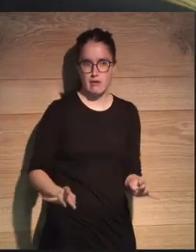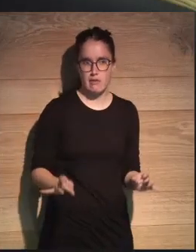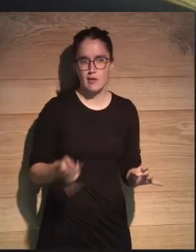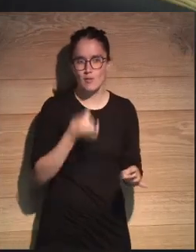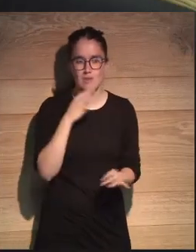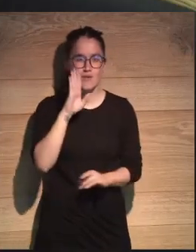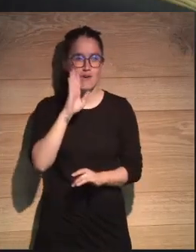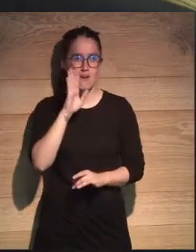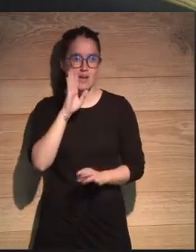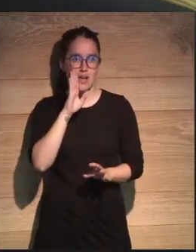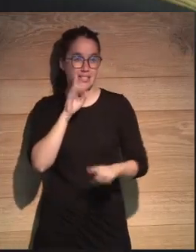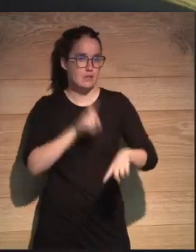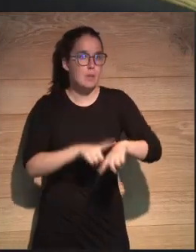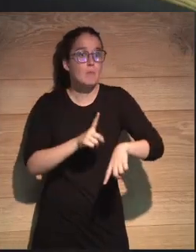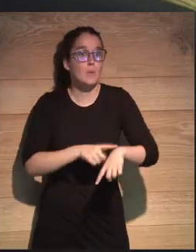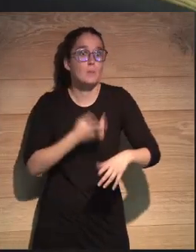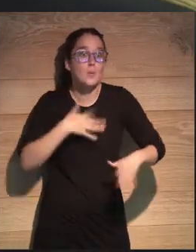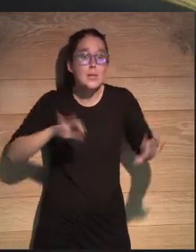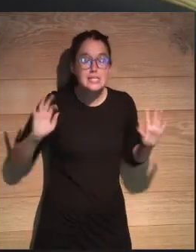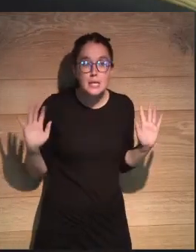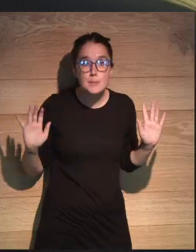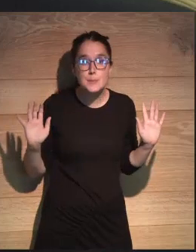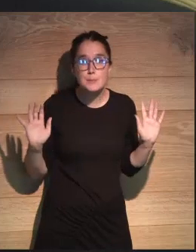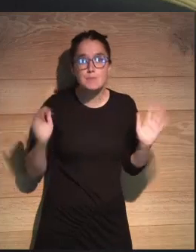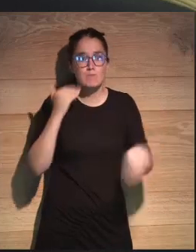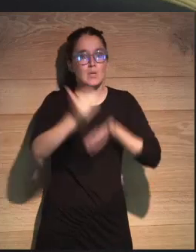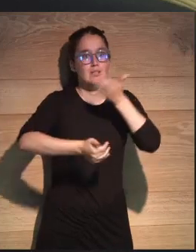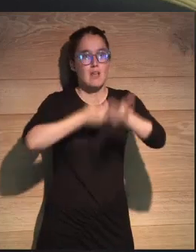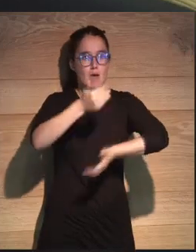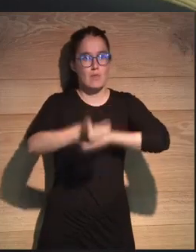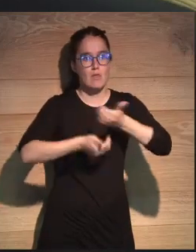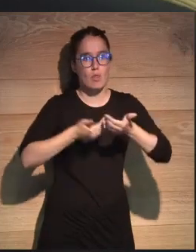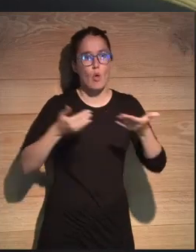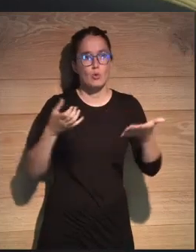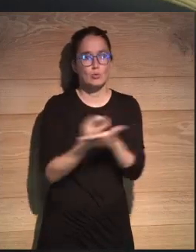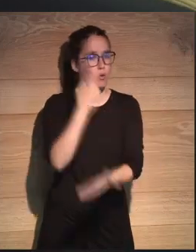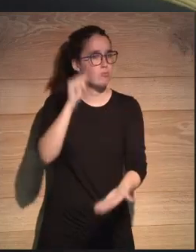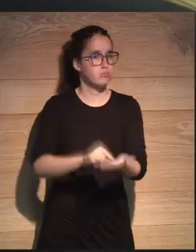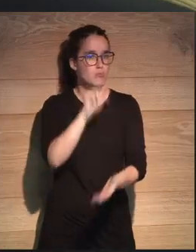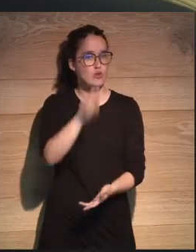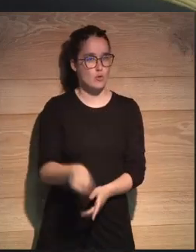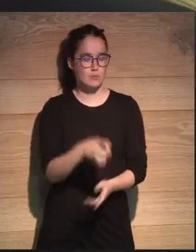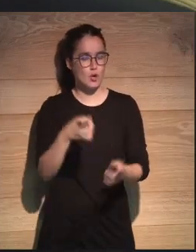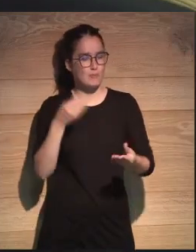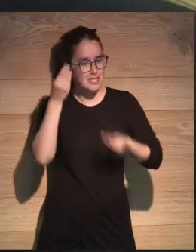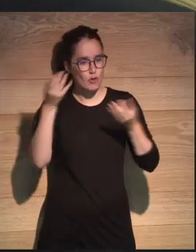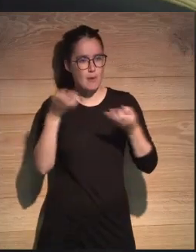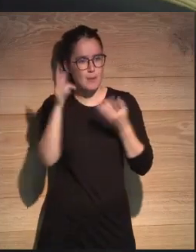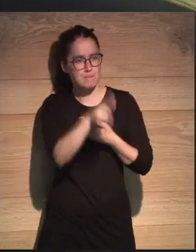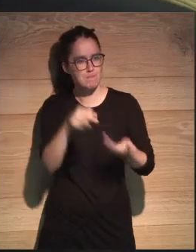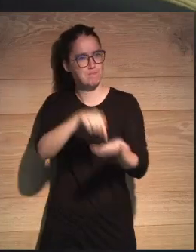estábamos comentando, cuestión de tiempo. Se ha avanzado. No es todo tan inmediato, pero yo creo que hay que insistir